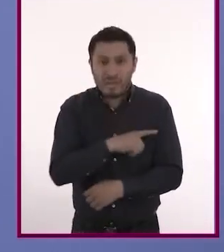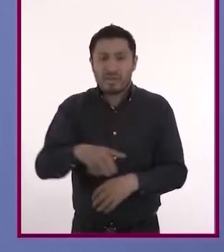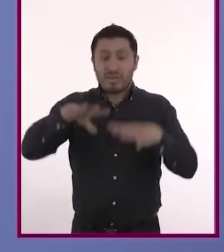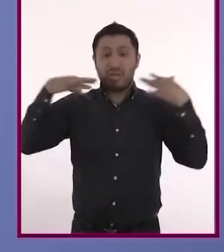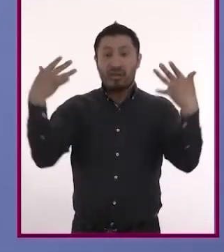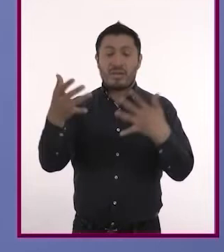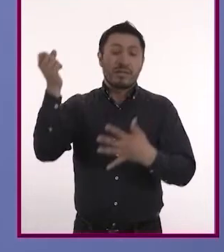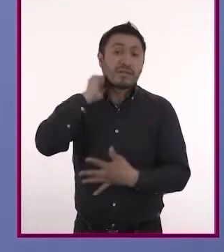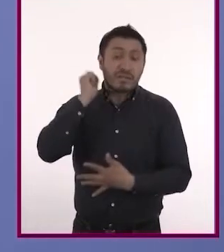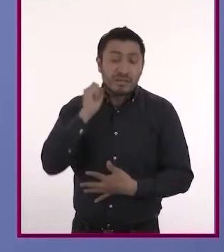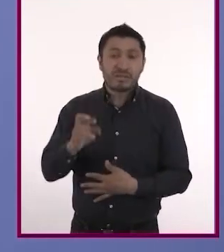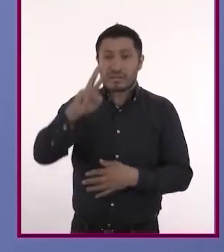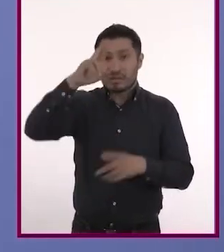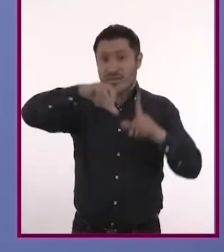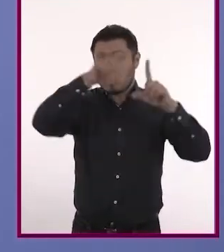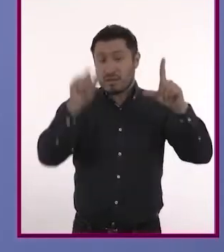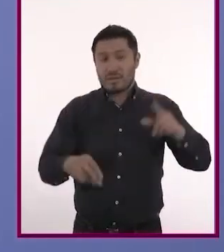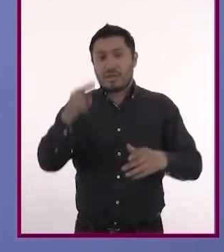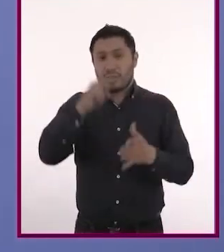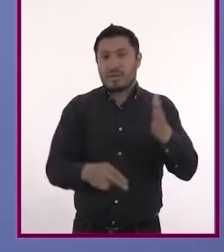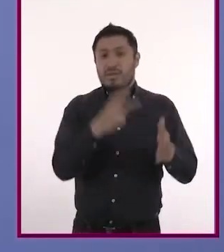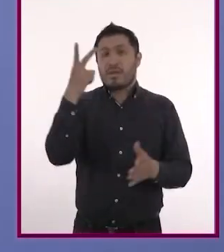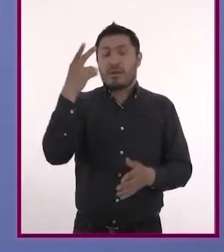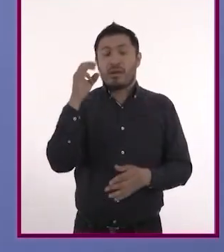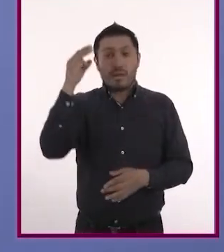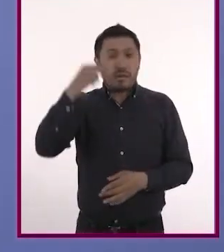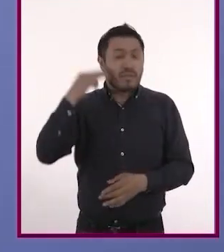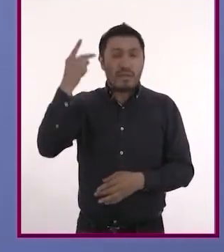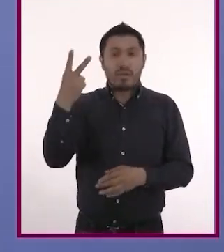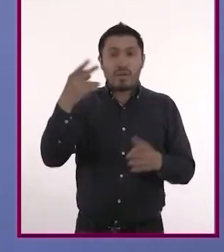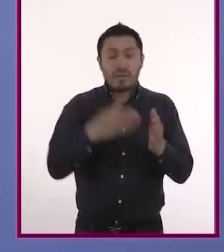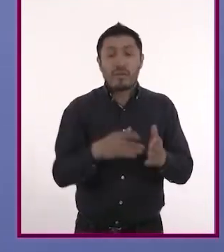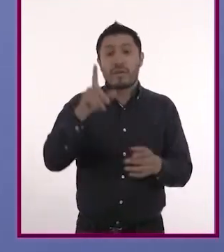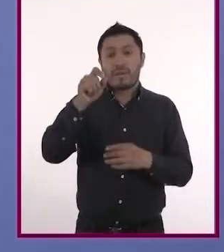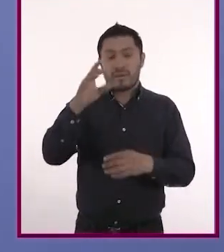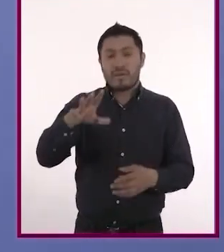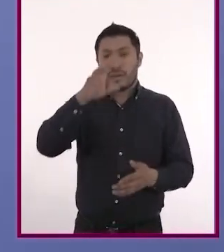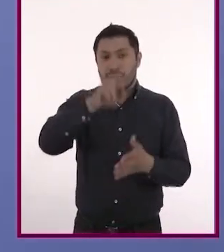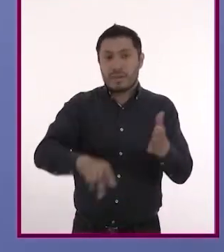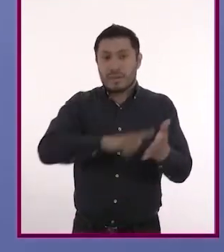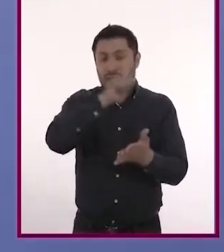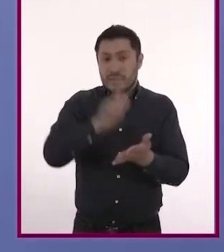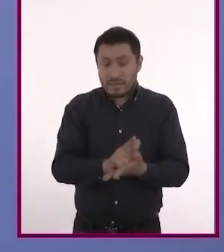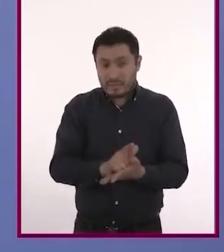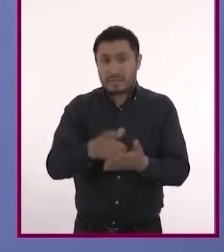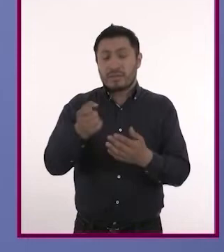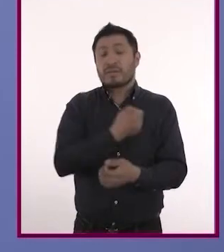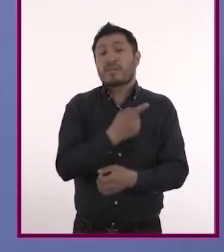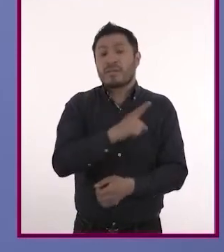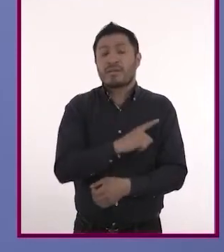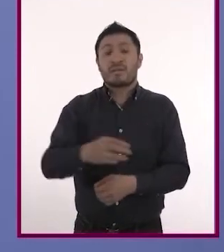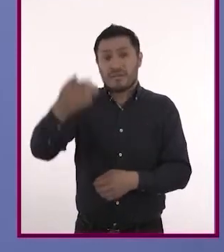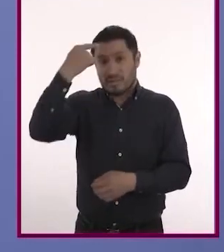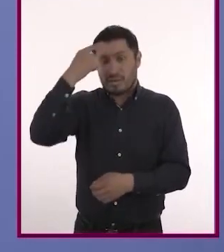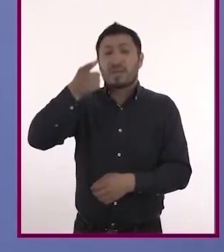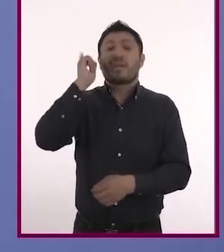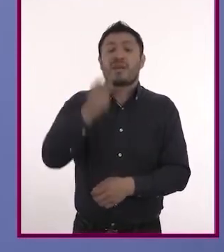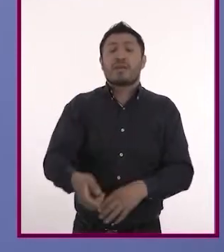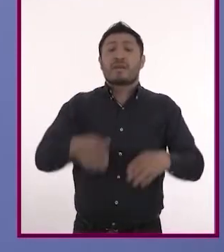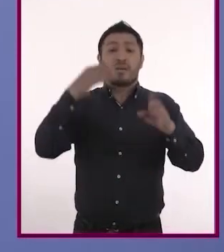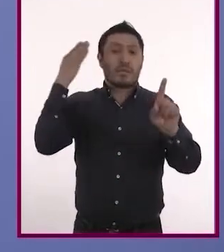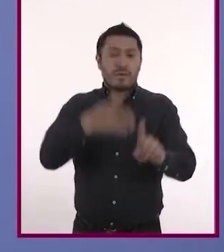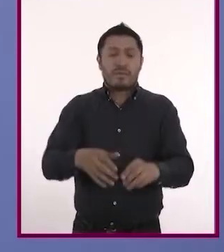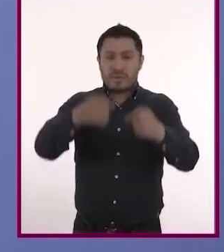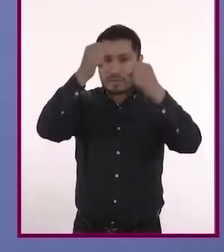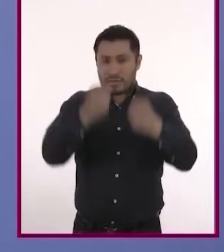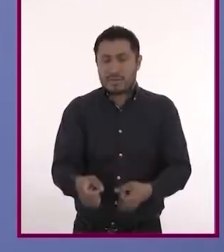de la República aprobó en marzo del 2020 el dictamen que expide la Ley General de Salud Mental, cuyo objetivo es garantizar el derecho